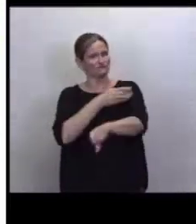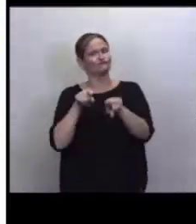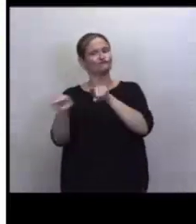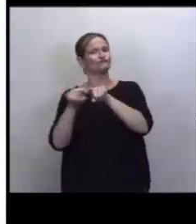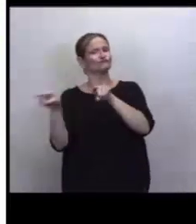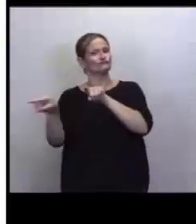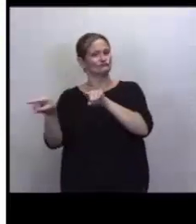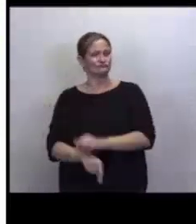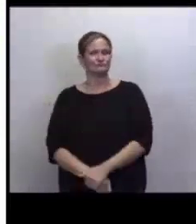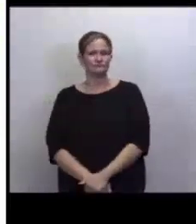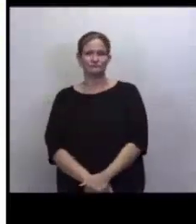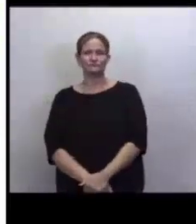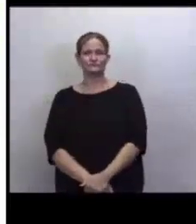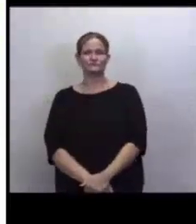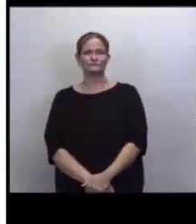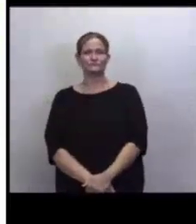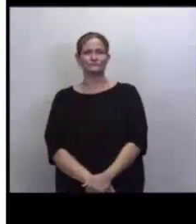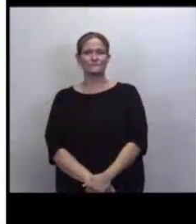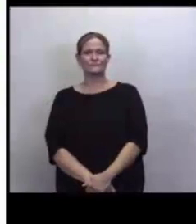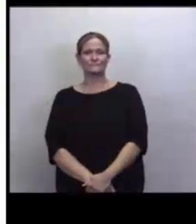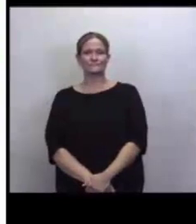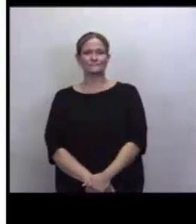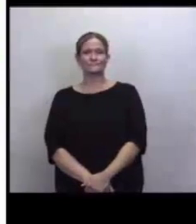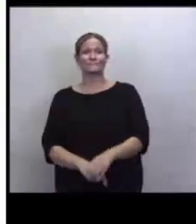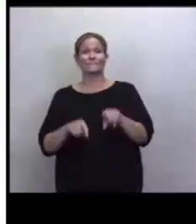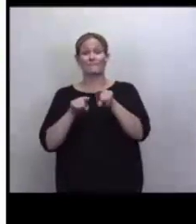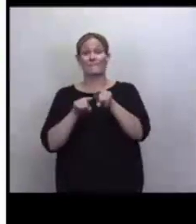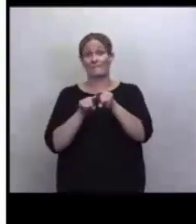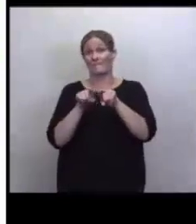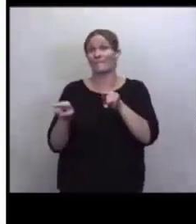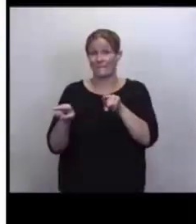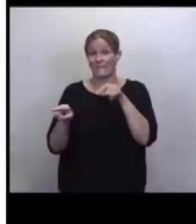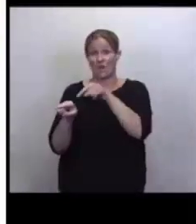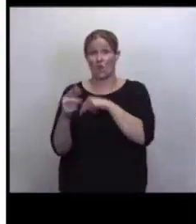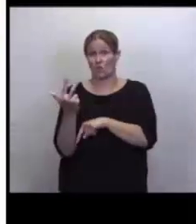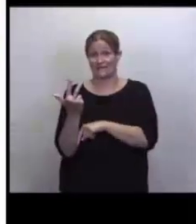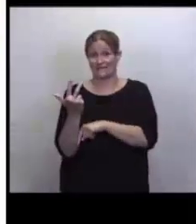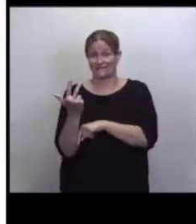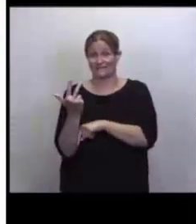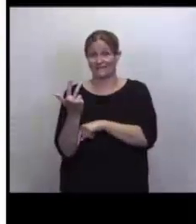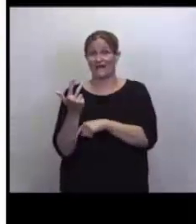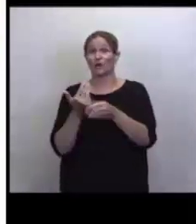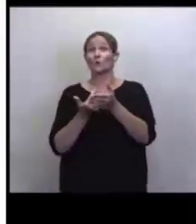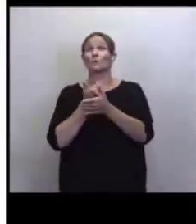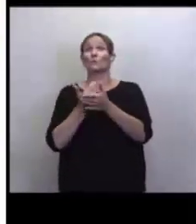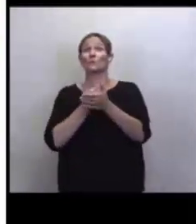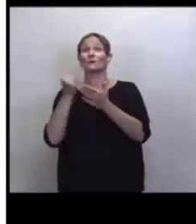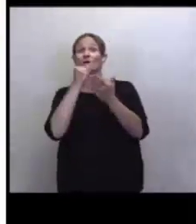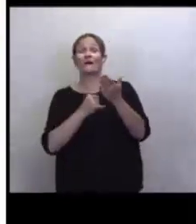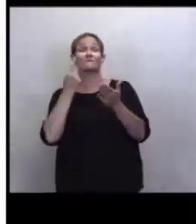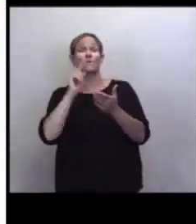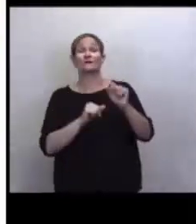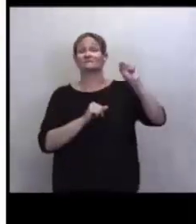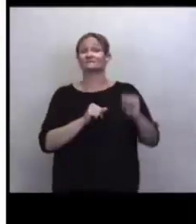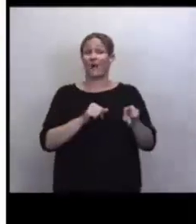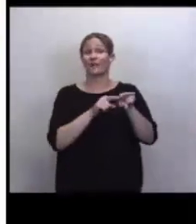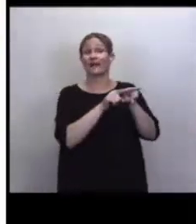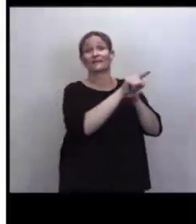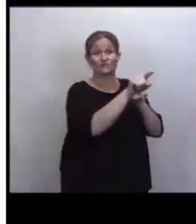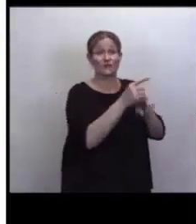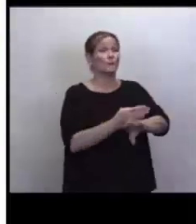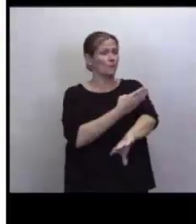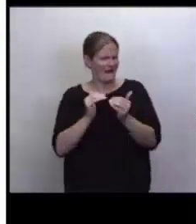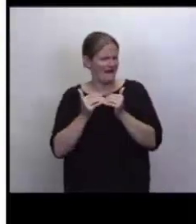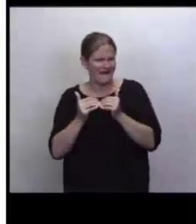con la I-81 y realizaría varias mejoras en la intersección 3 y en las rutas 5 y 92.